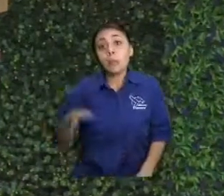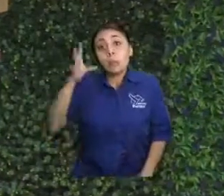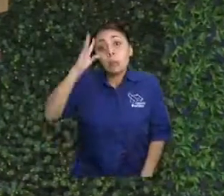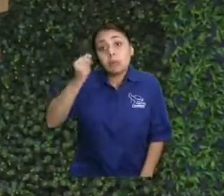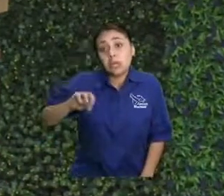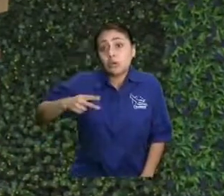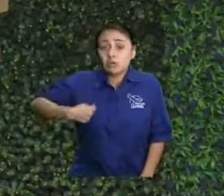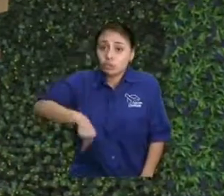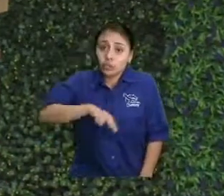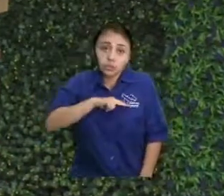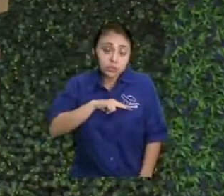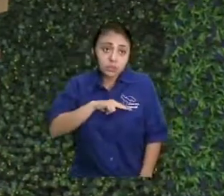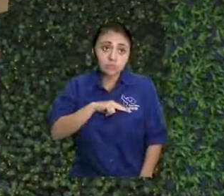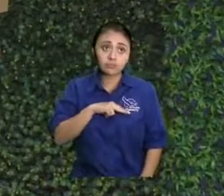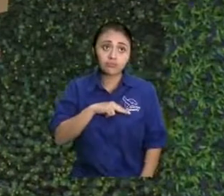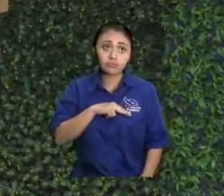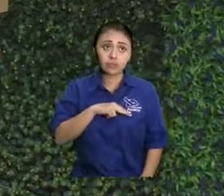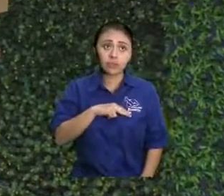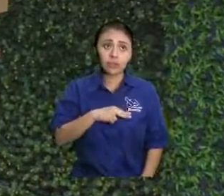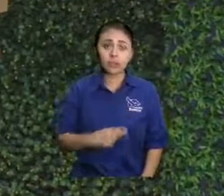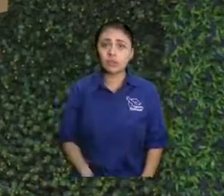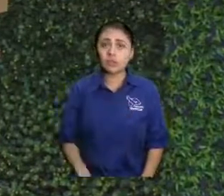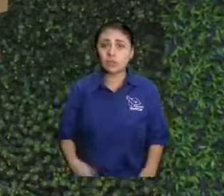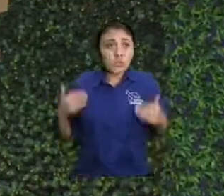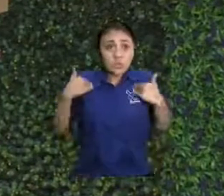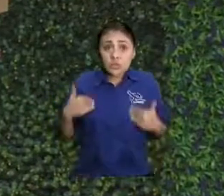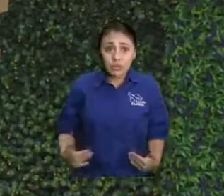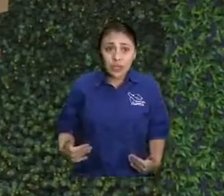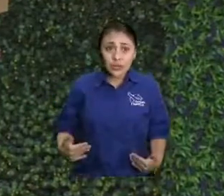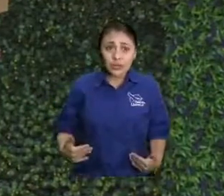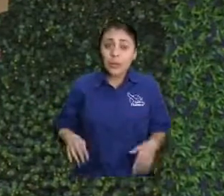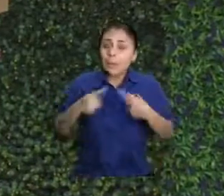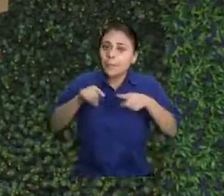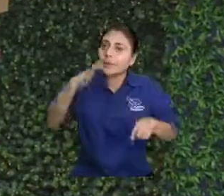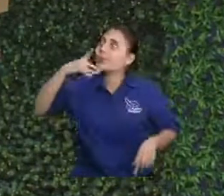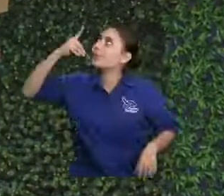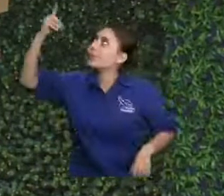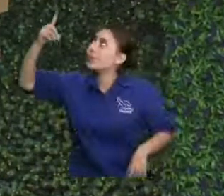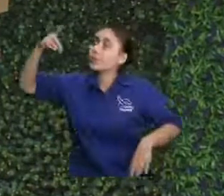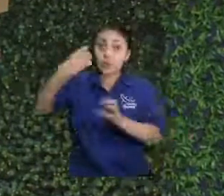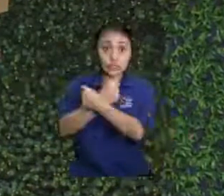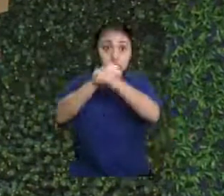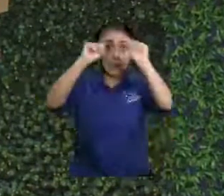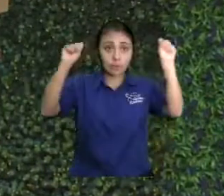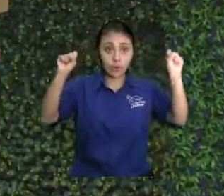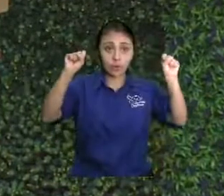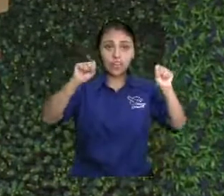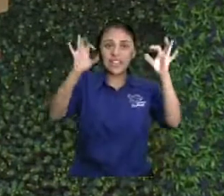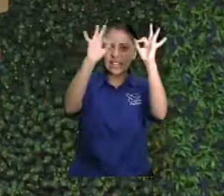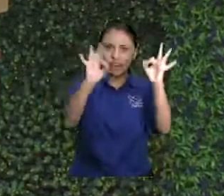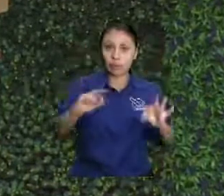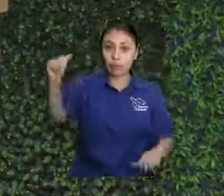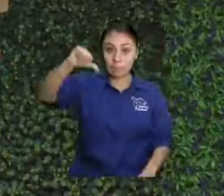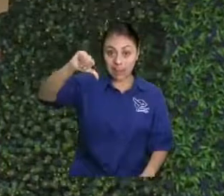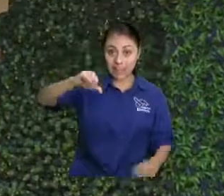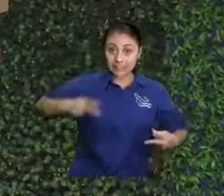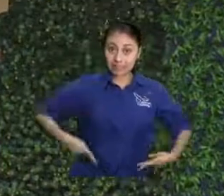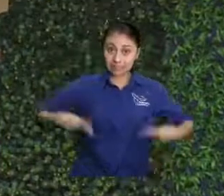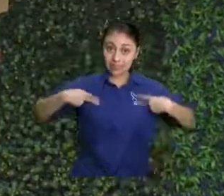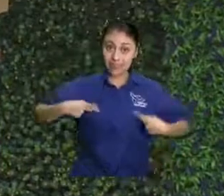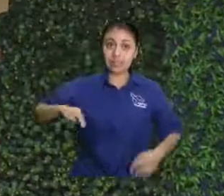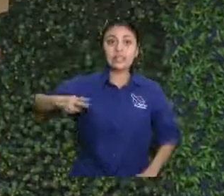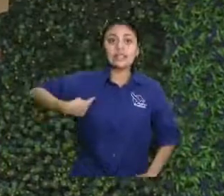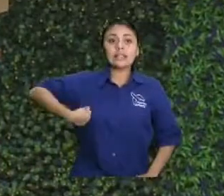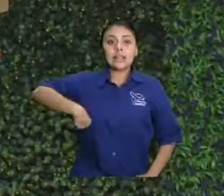polvo. Y nosotros fuimos rescatados de la vana manera de vivir heredada de nuestros ancestros. Entonces, ahí